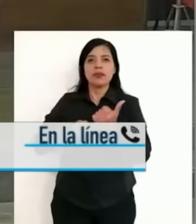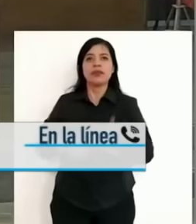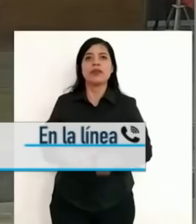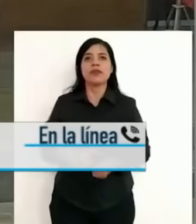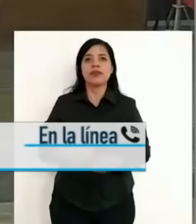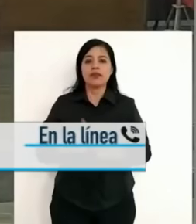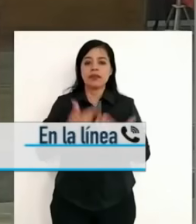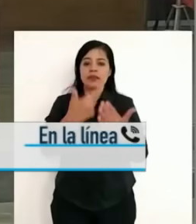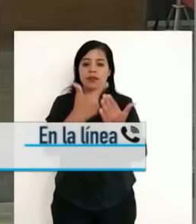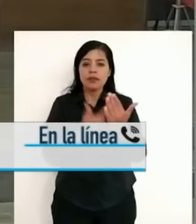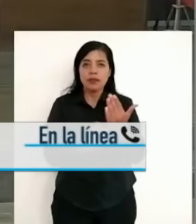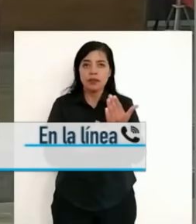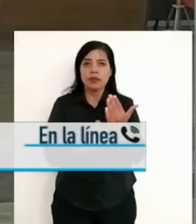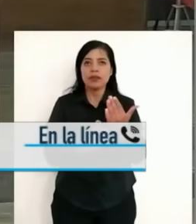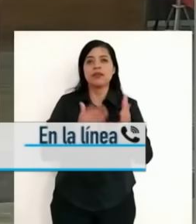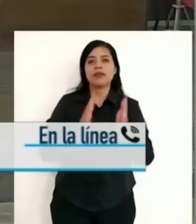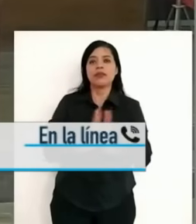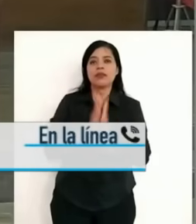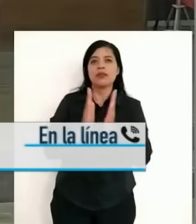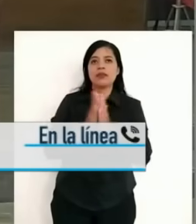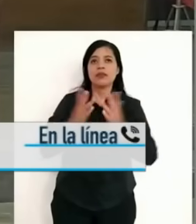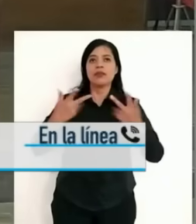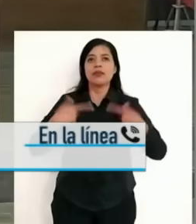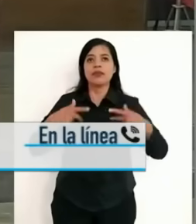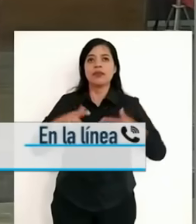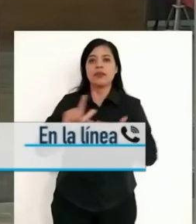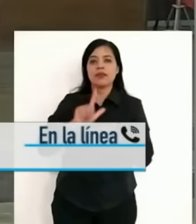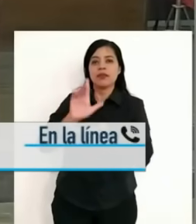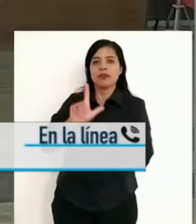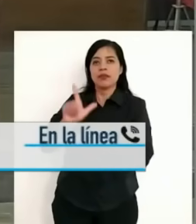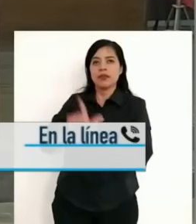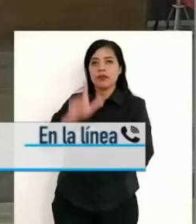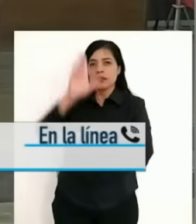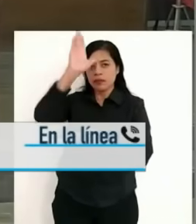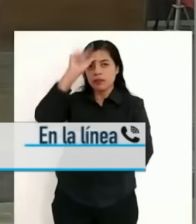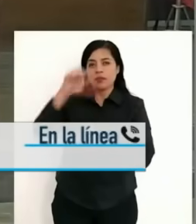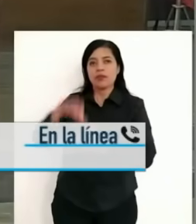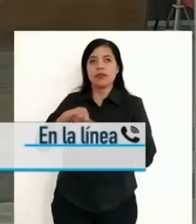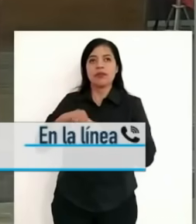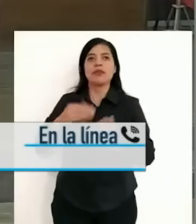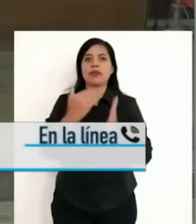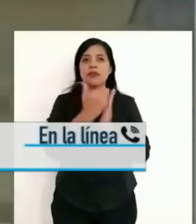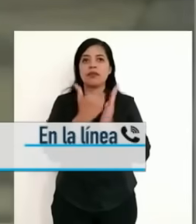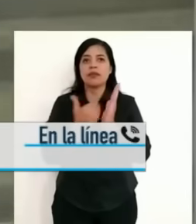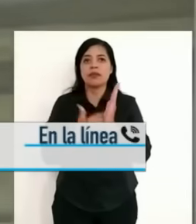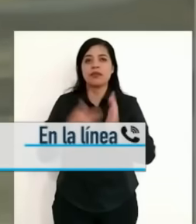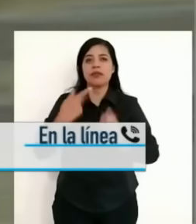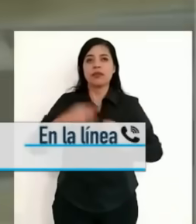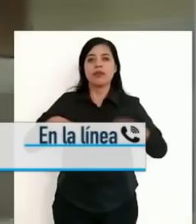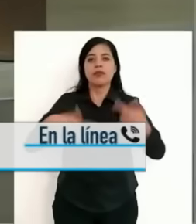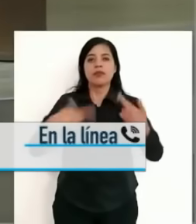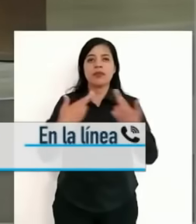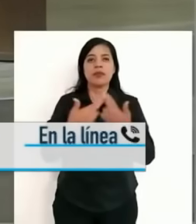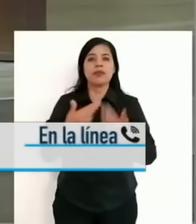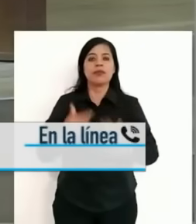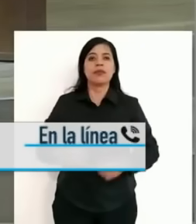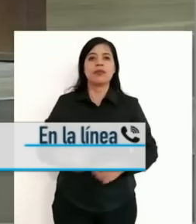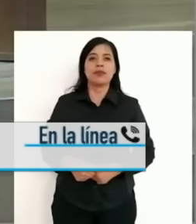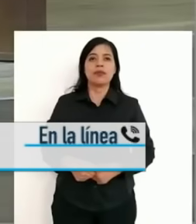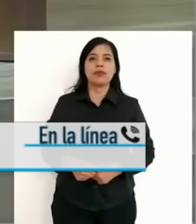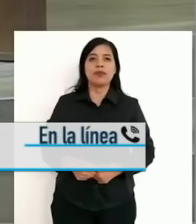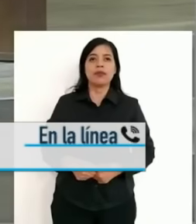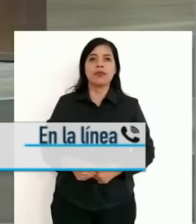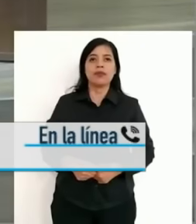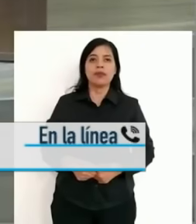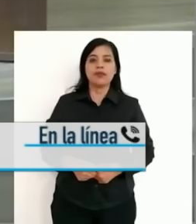estás coincidiendo, resulta que para el Tribunal de Nuevo León es argumento para considerar una